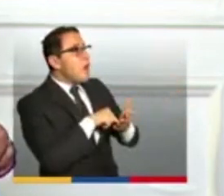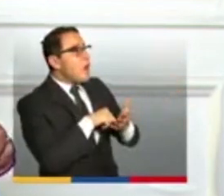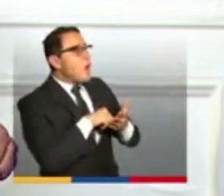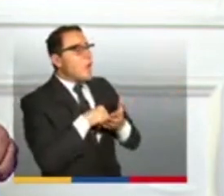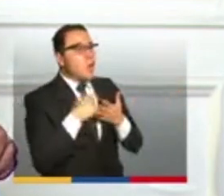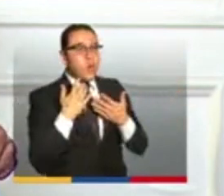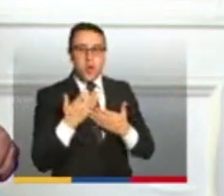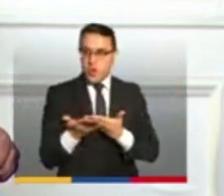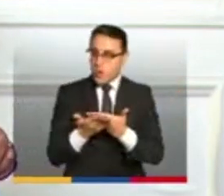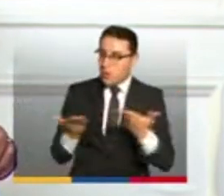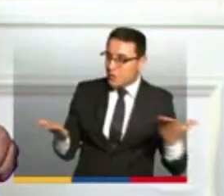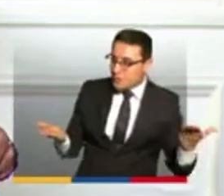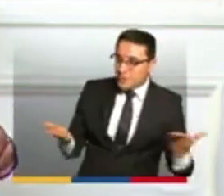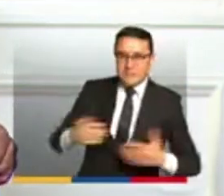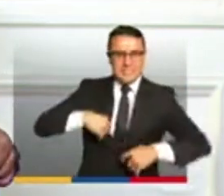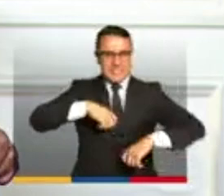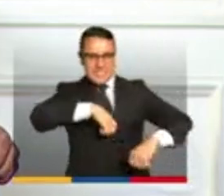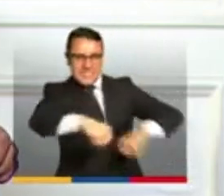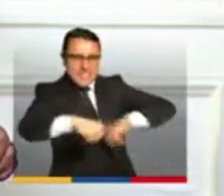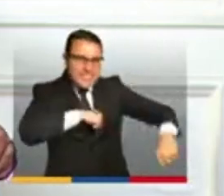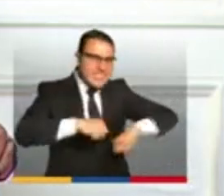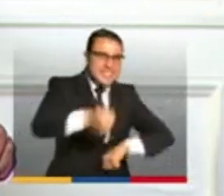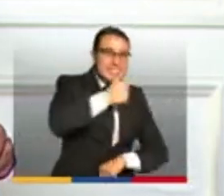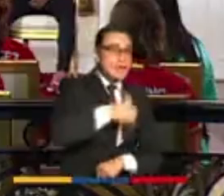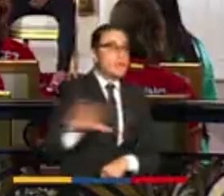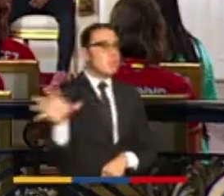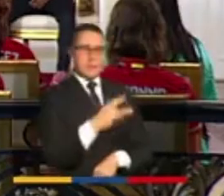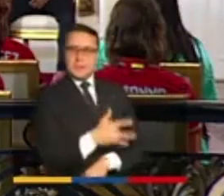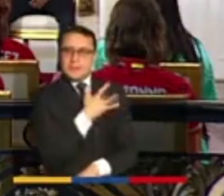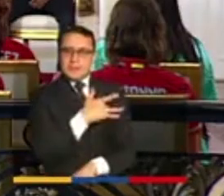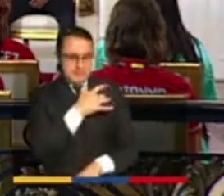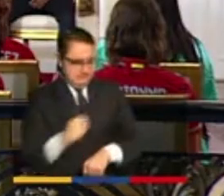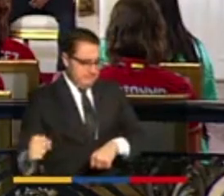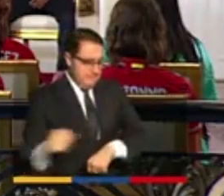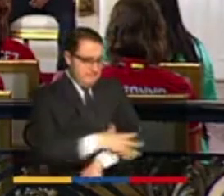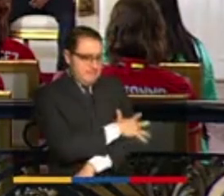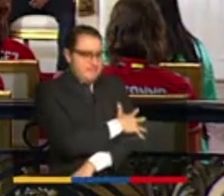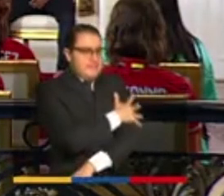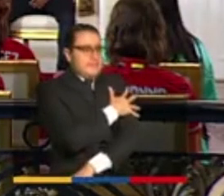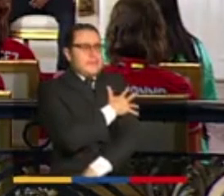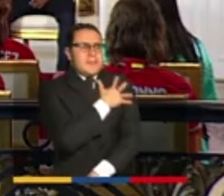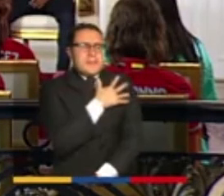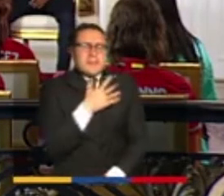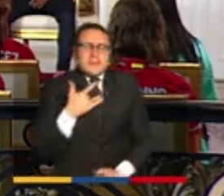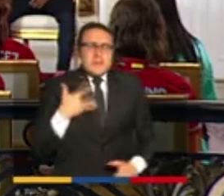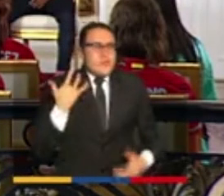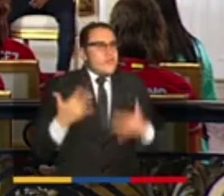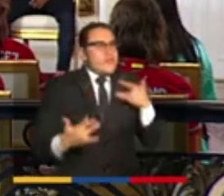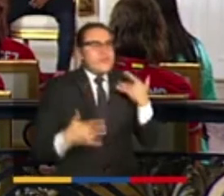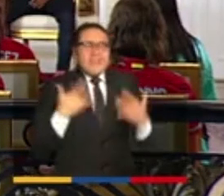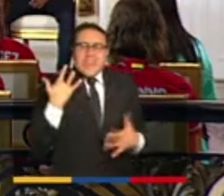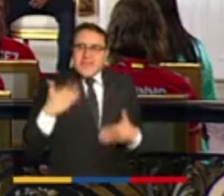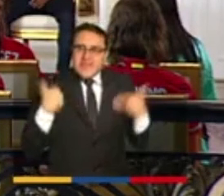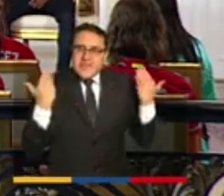intensidad, que es muy clave para la existencia, intensidad y alegría y ganas